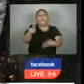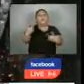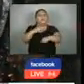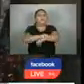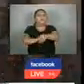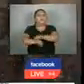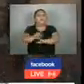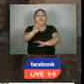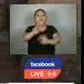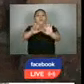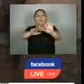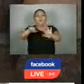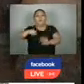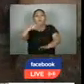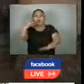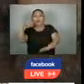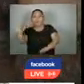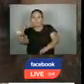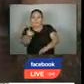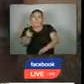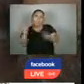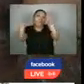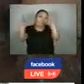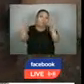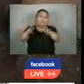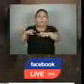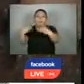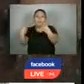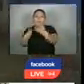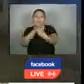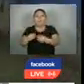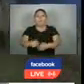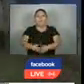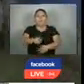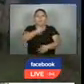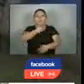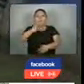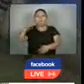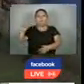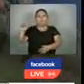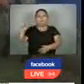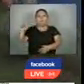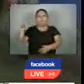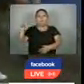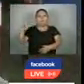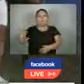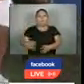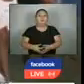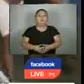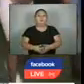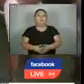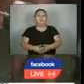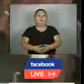28 mil capturas de supuestos pandilleros. Dani Guarita, Noticiero Hechos.